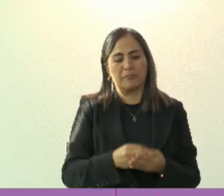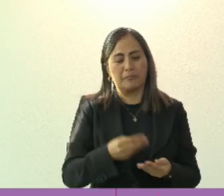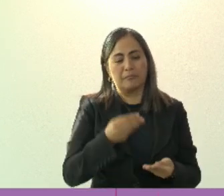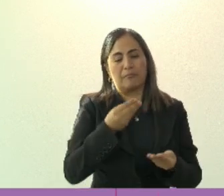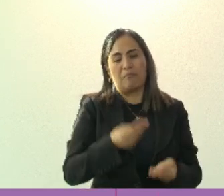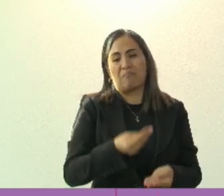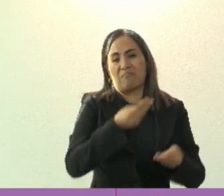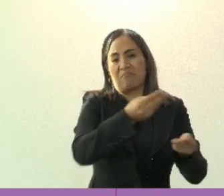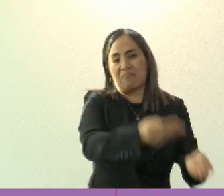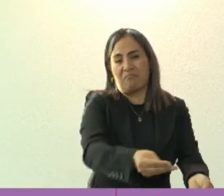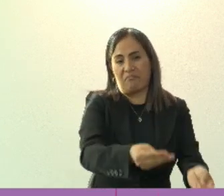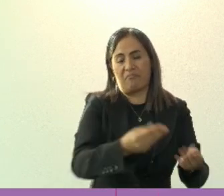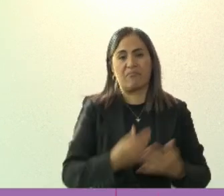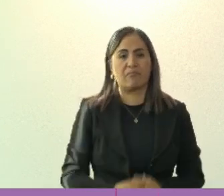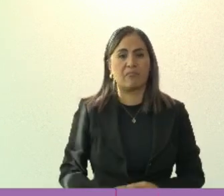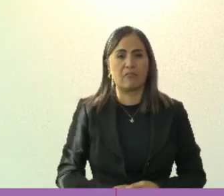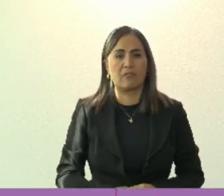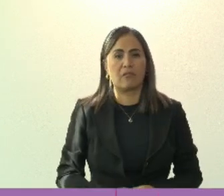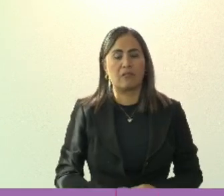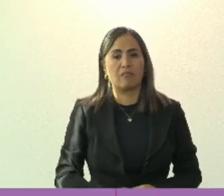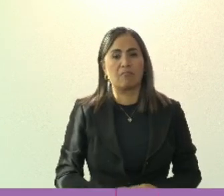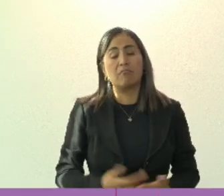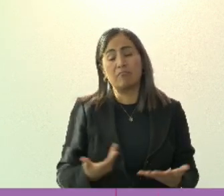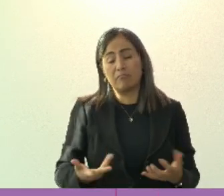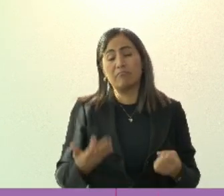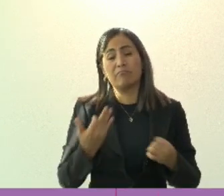condenado, así como me ha tocado ver en fomento económico, está